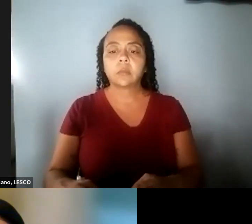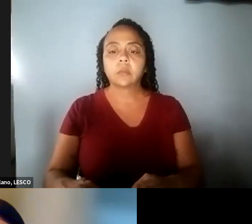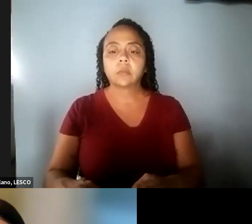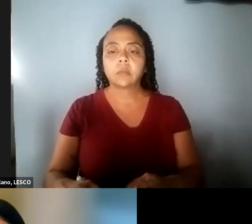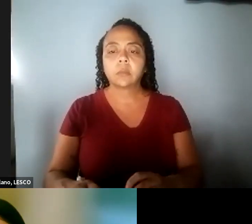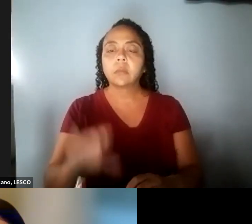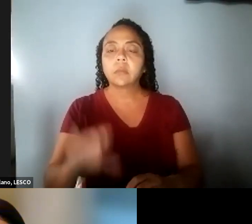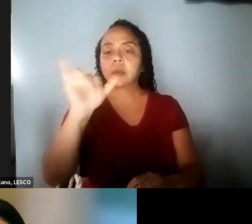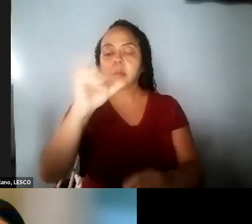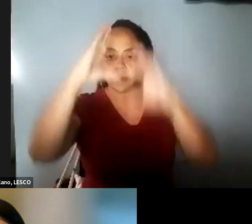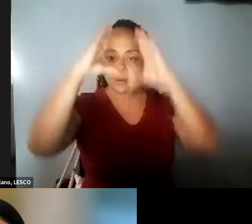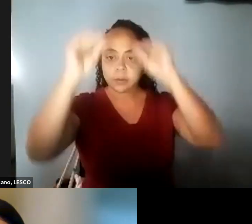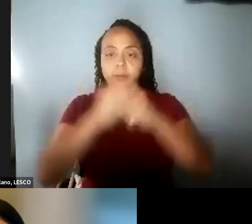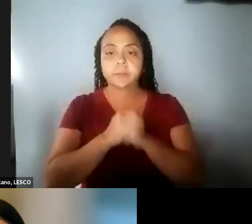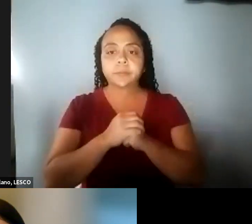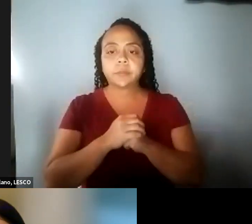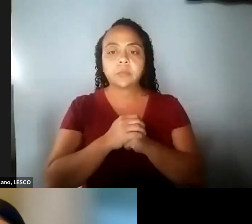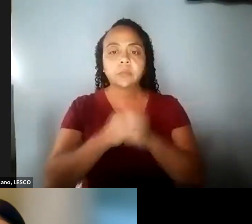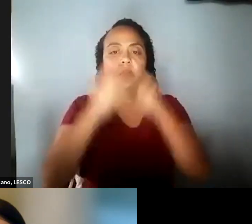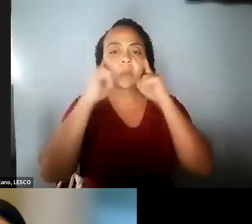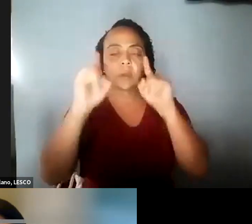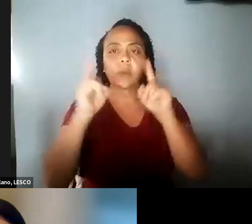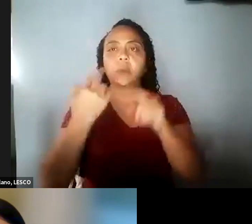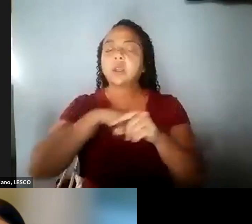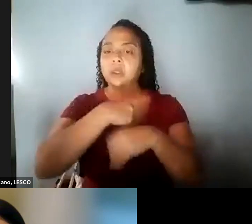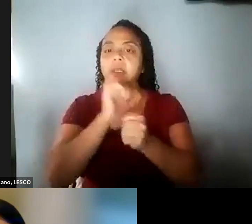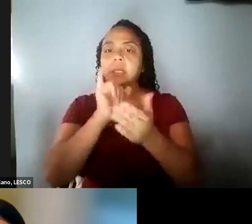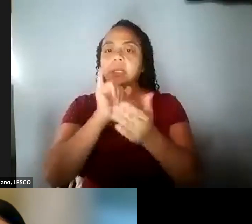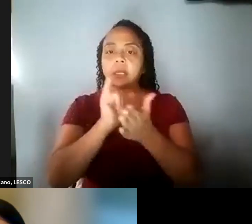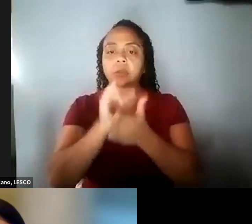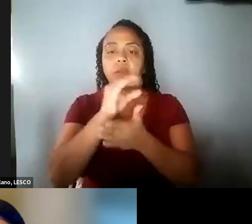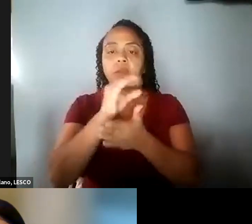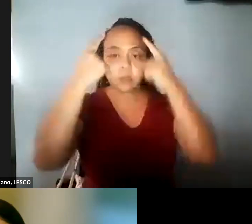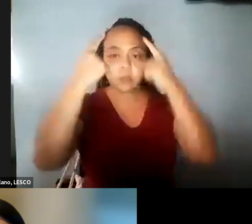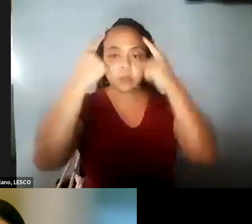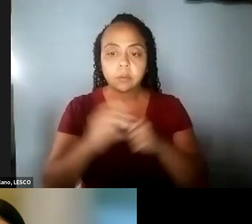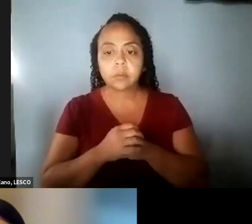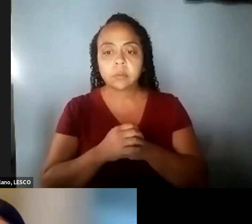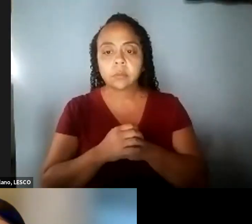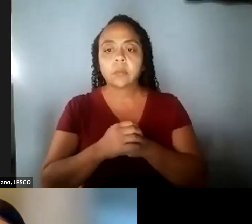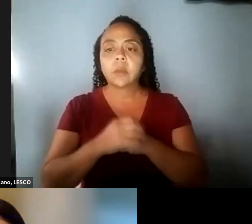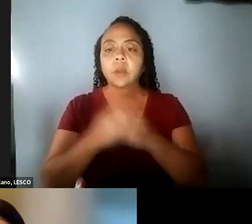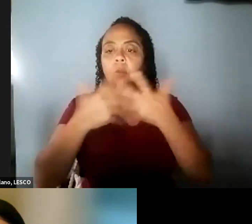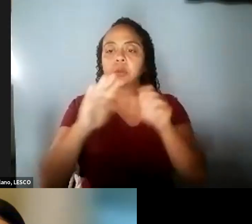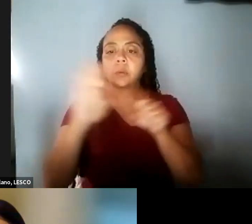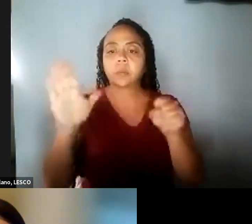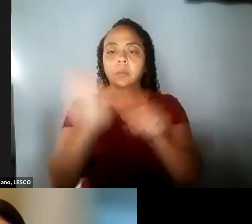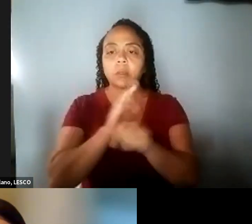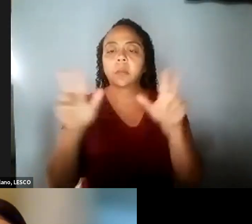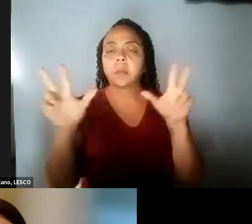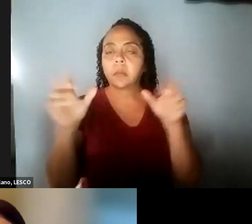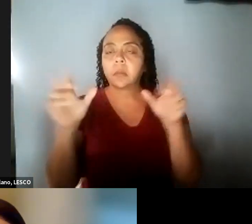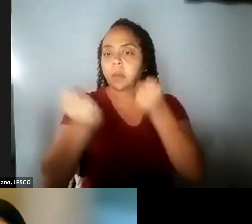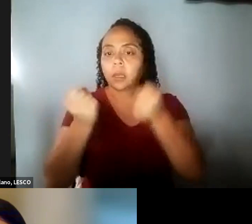fráncfort o un logro bastante de nosotros hacer esta cuestión y lograr que la corporación completa manejar el mismo idioma en ese